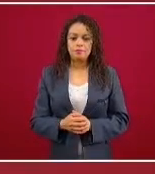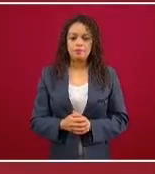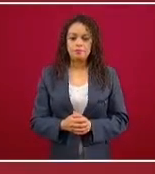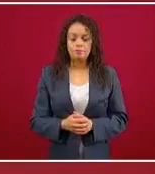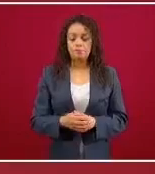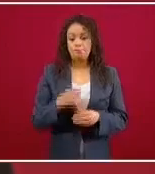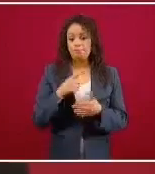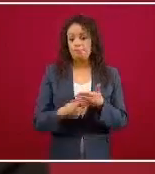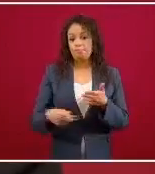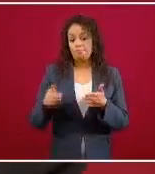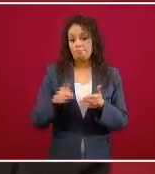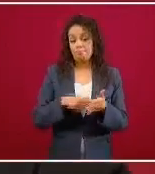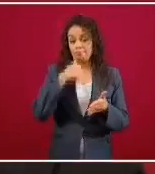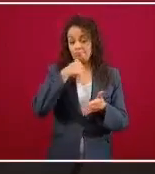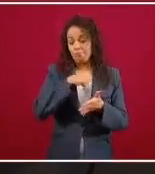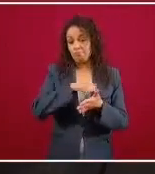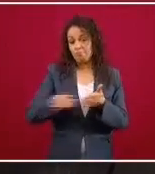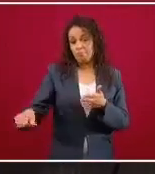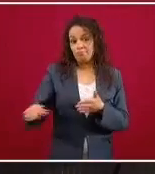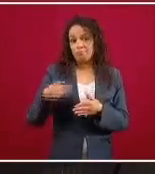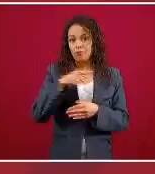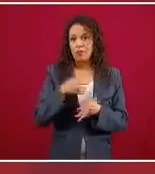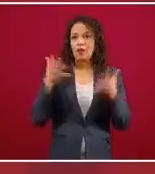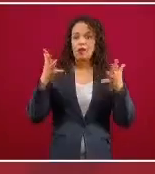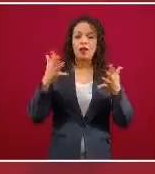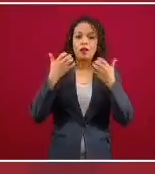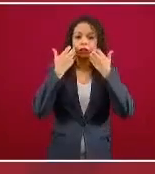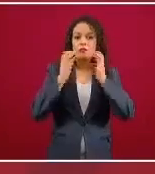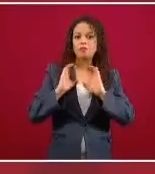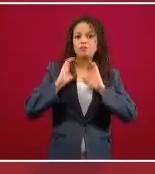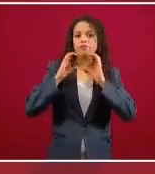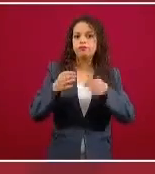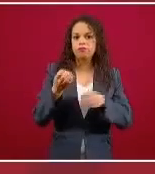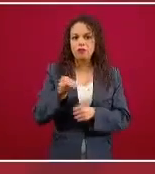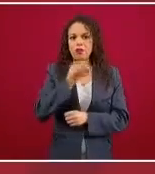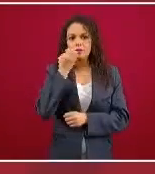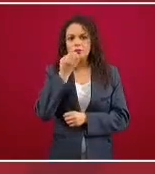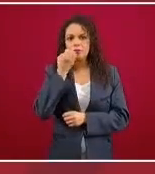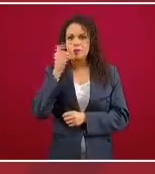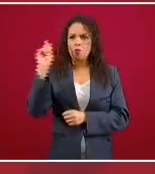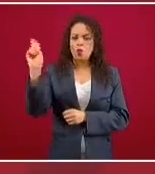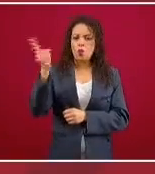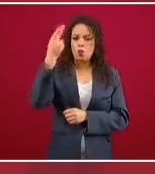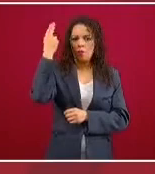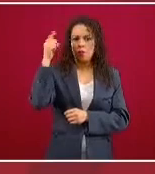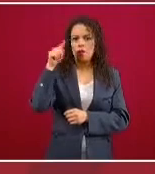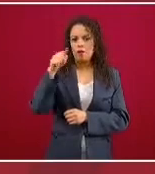a los que querían ingresar a las universidades, a las escuelas de medicina.